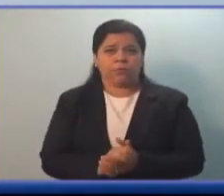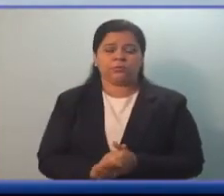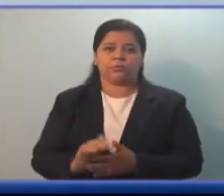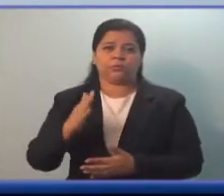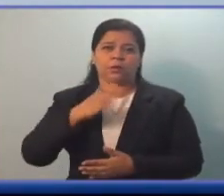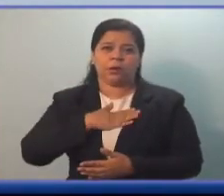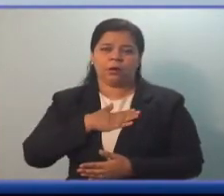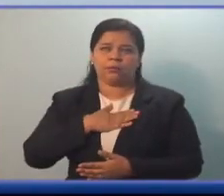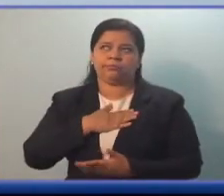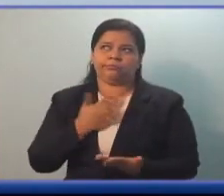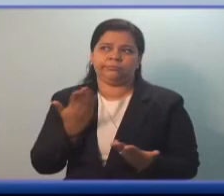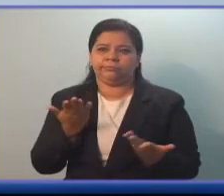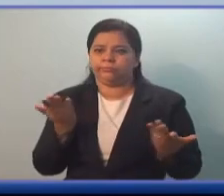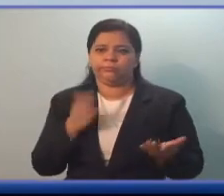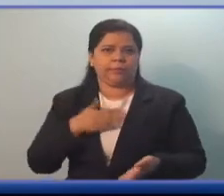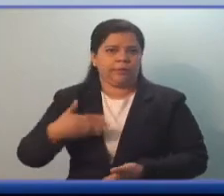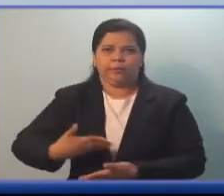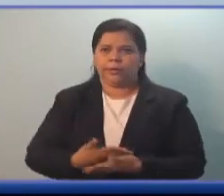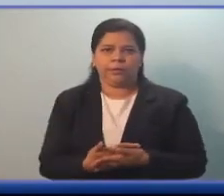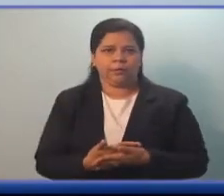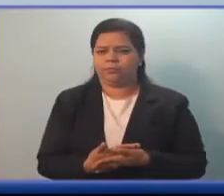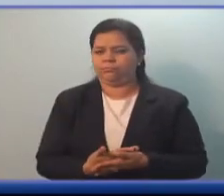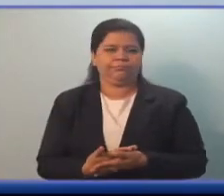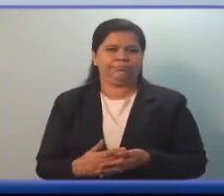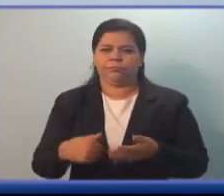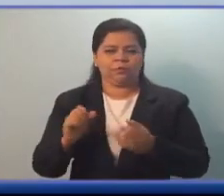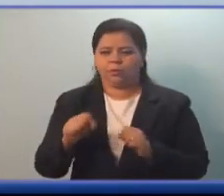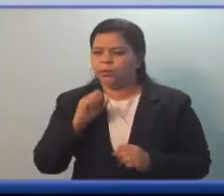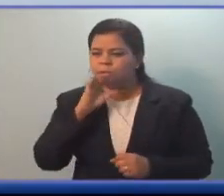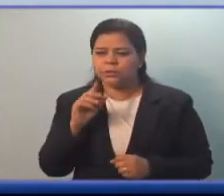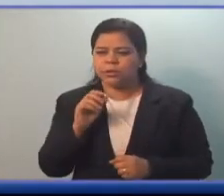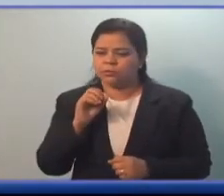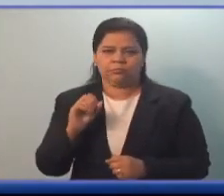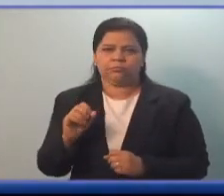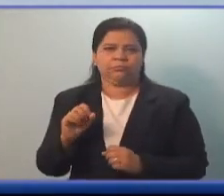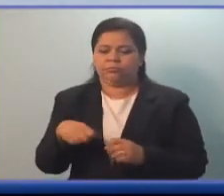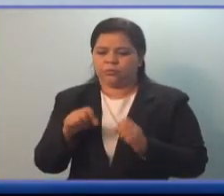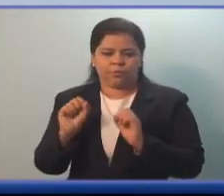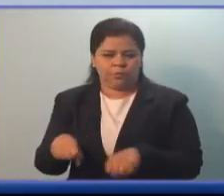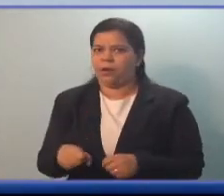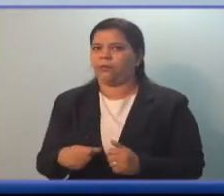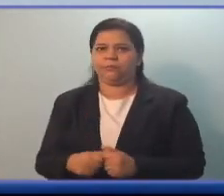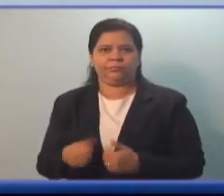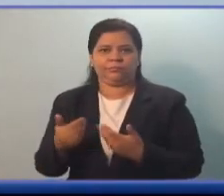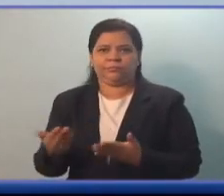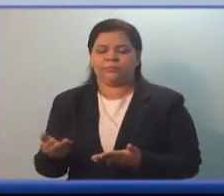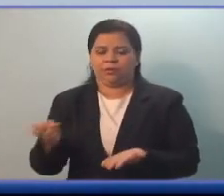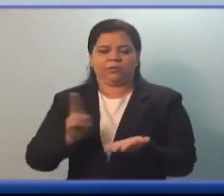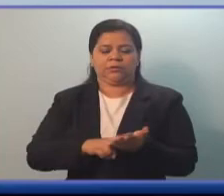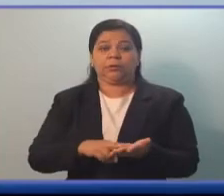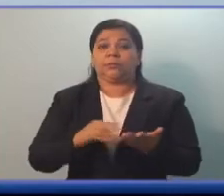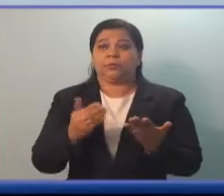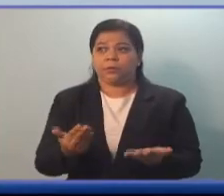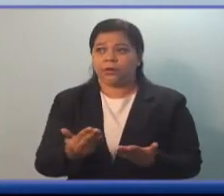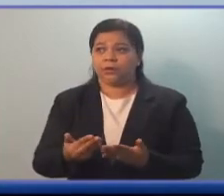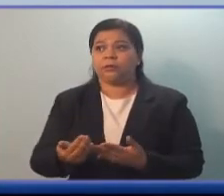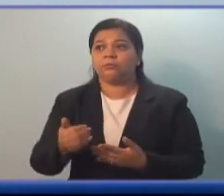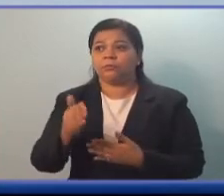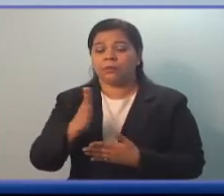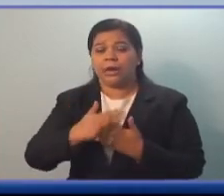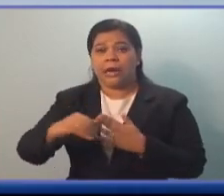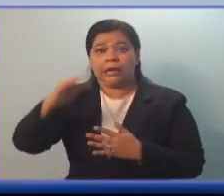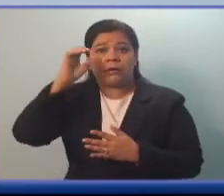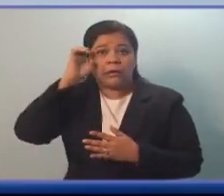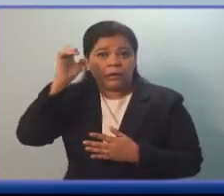mi hijo, difícilmente le voy a mirar, hijo, no, ¿verdad? O sea, es decir, por cuestión ética, o